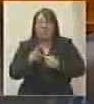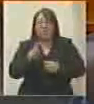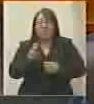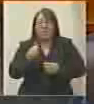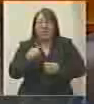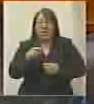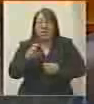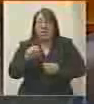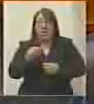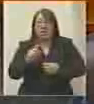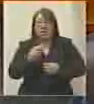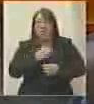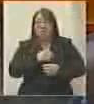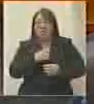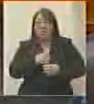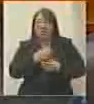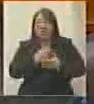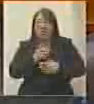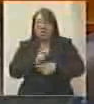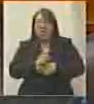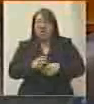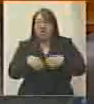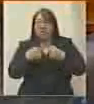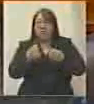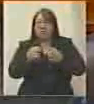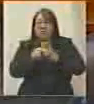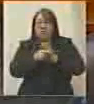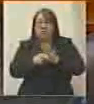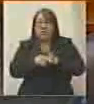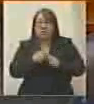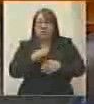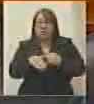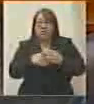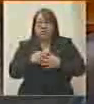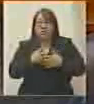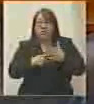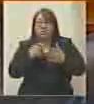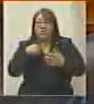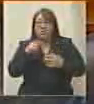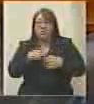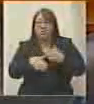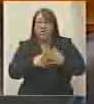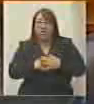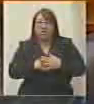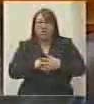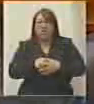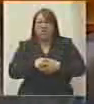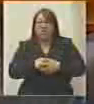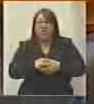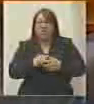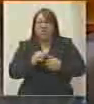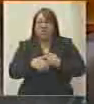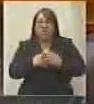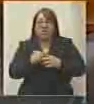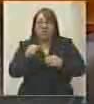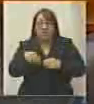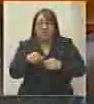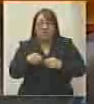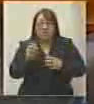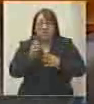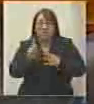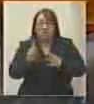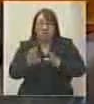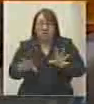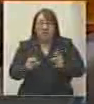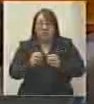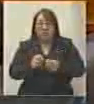RENACADEP. El Ministerio de Educación dictará las normas que resulten necesarias para la mejor aplicación de la presente